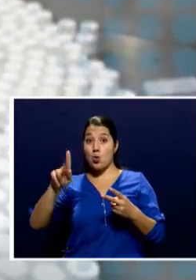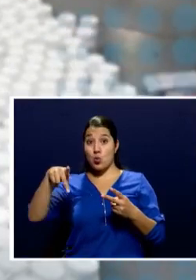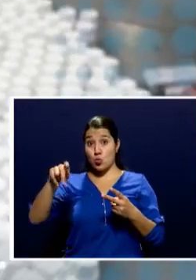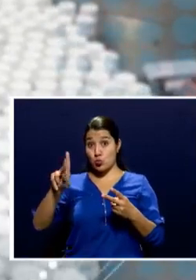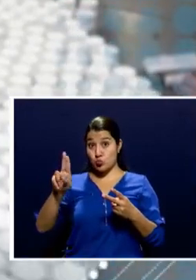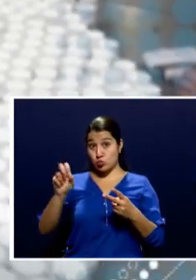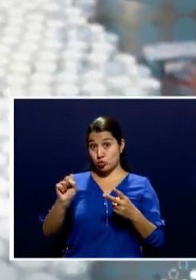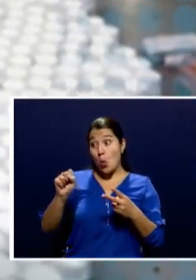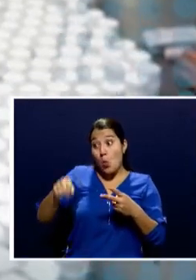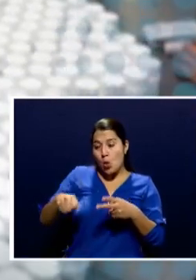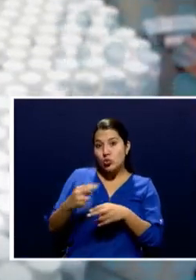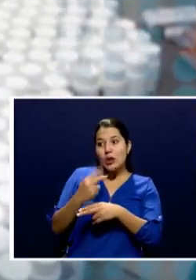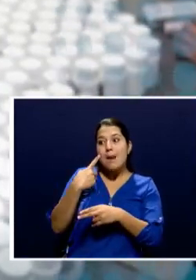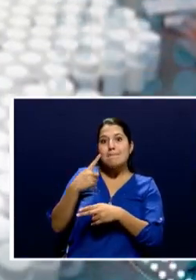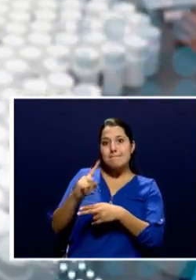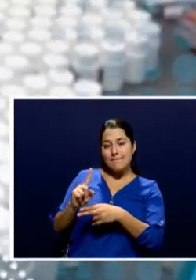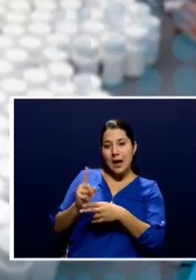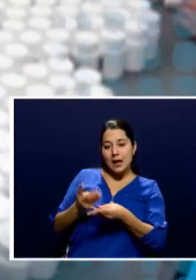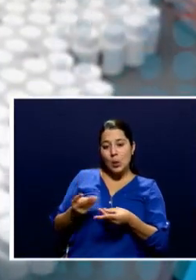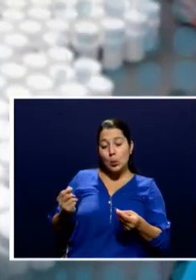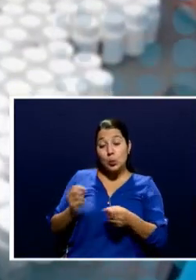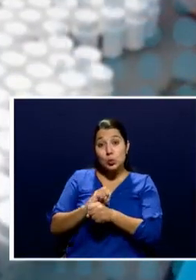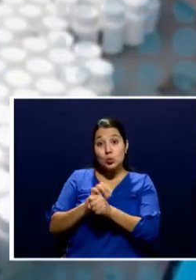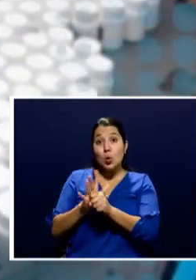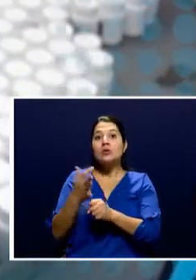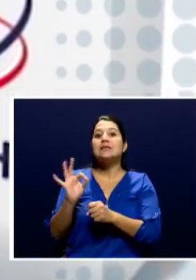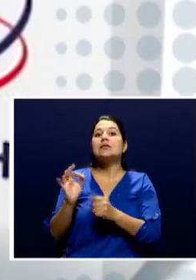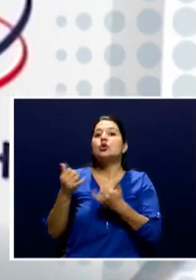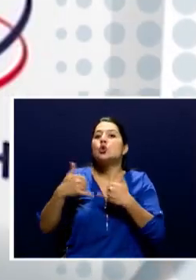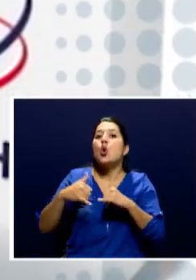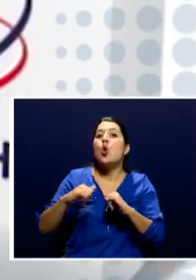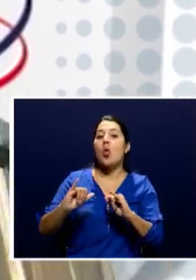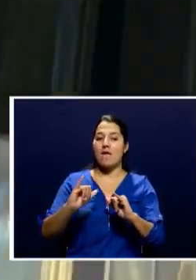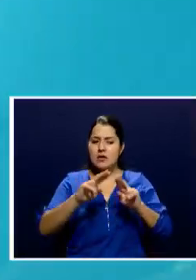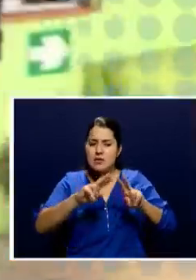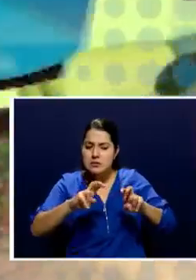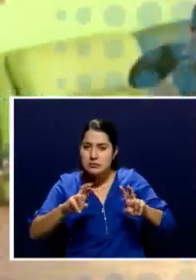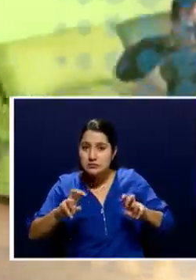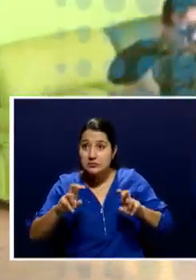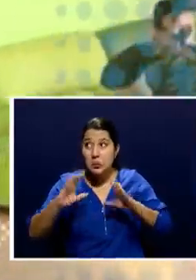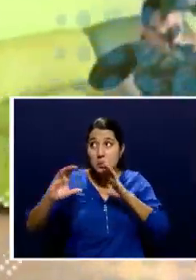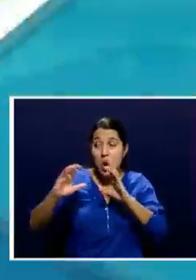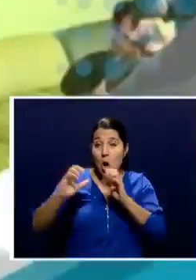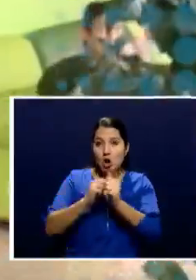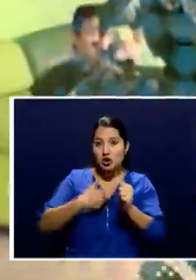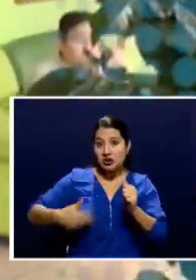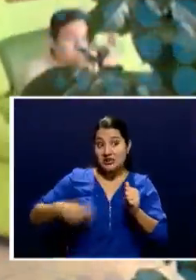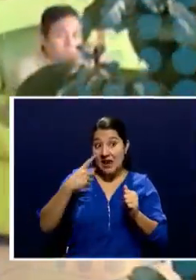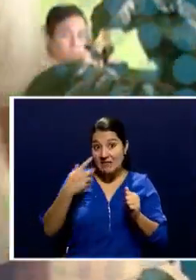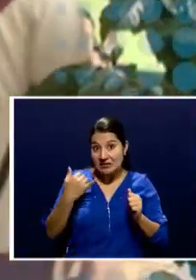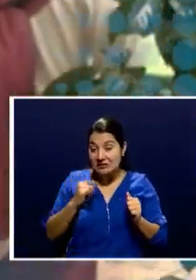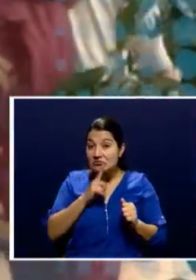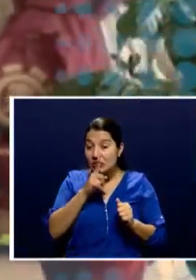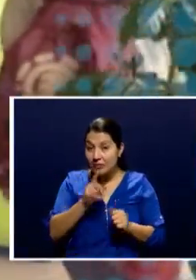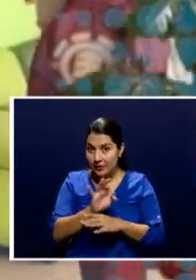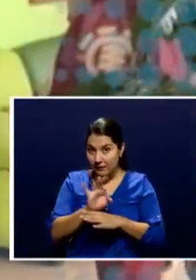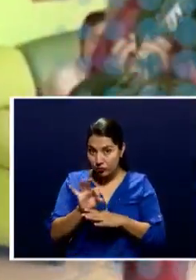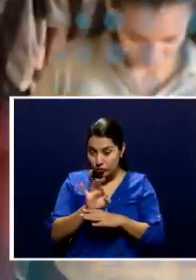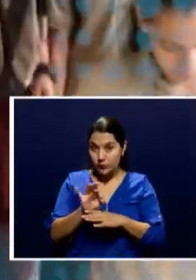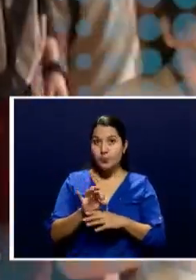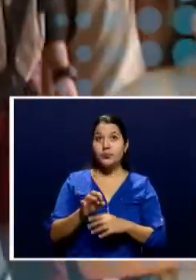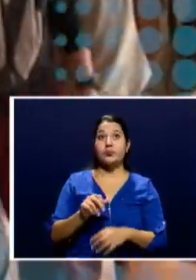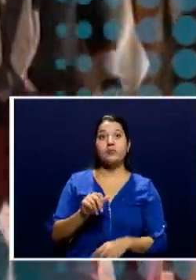se mantienen en comunicación con médicos chinos para conocer los resultados de su uso. El MEP, la UNED y el SINAR se unen